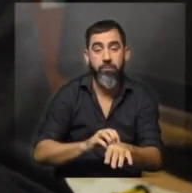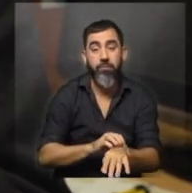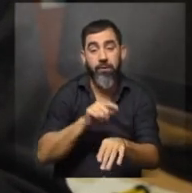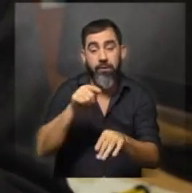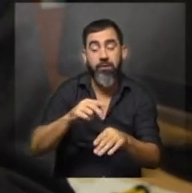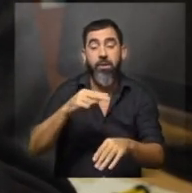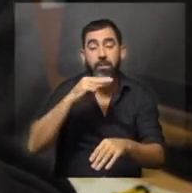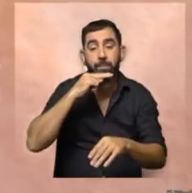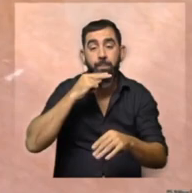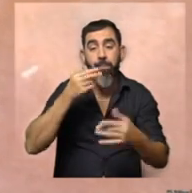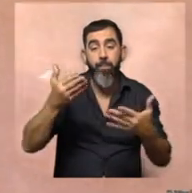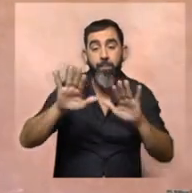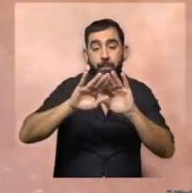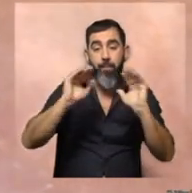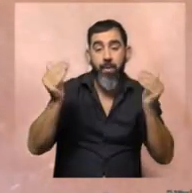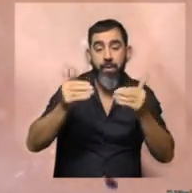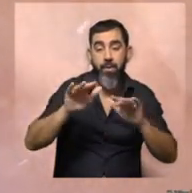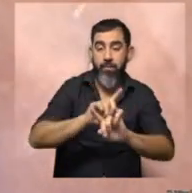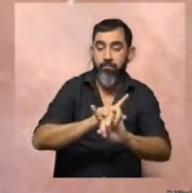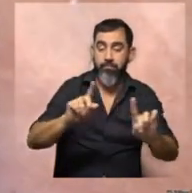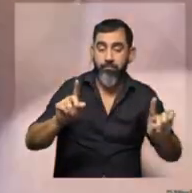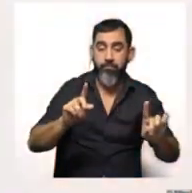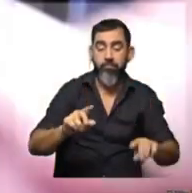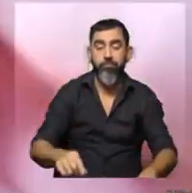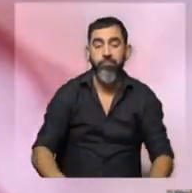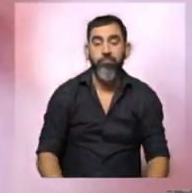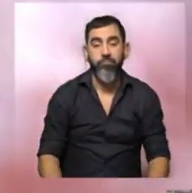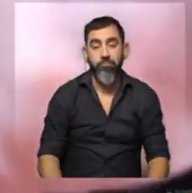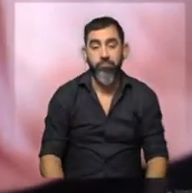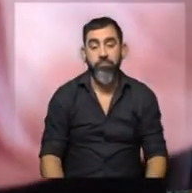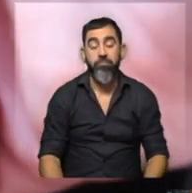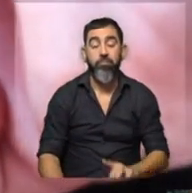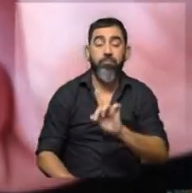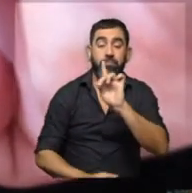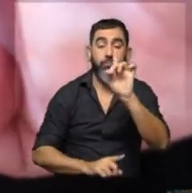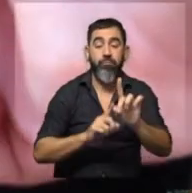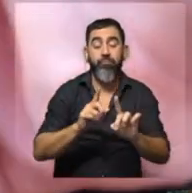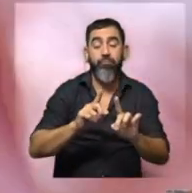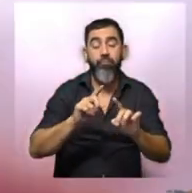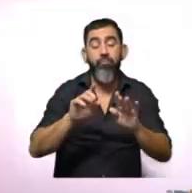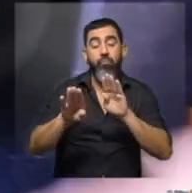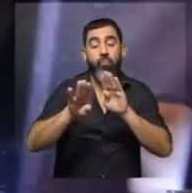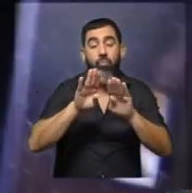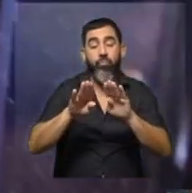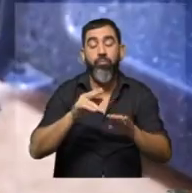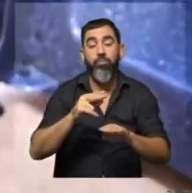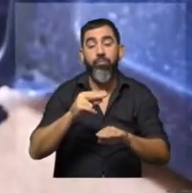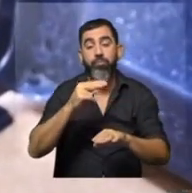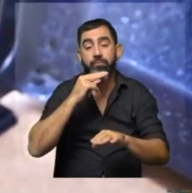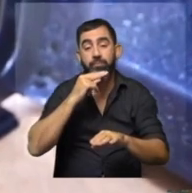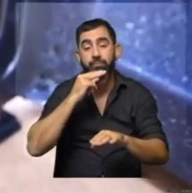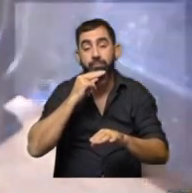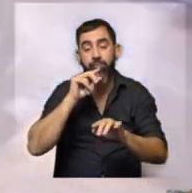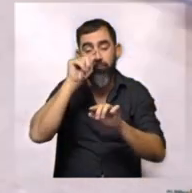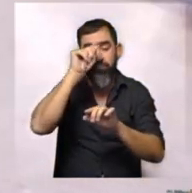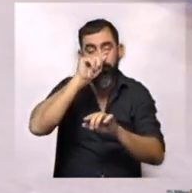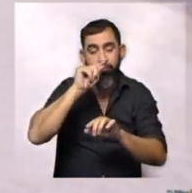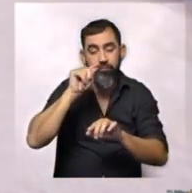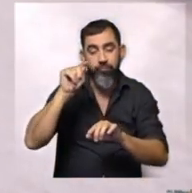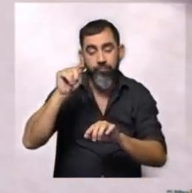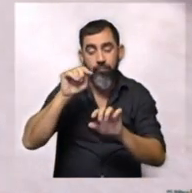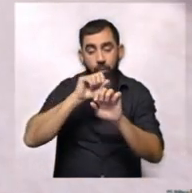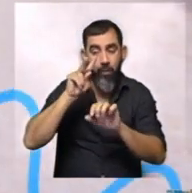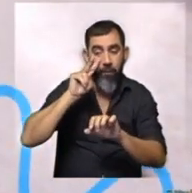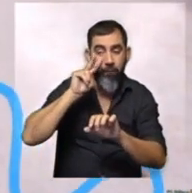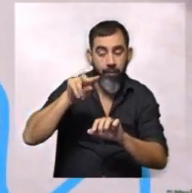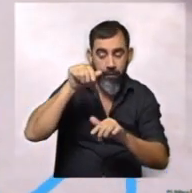caja metálica no es tal, digamos, en el sentido, muchas veces en la puerta del microondas tenemos un metal con muchos agujeritos que nos